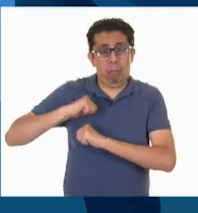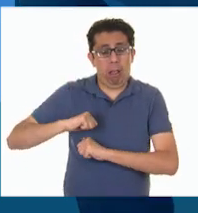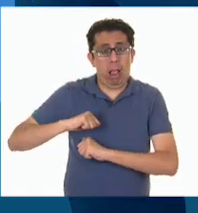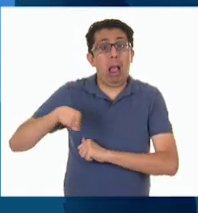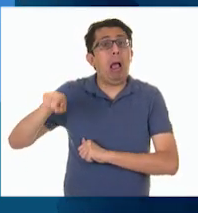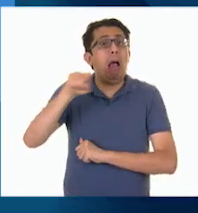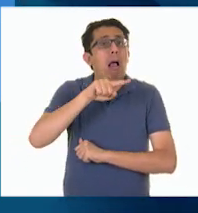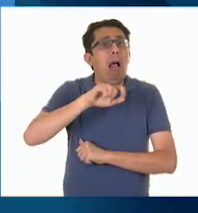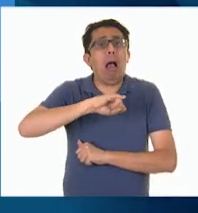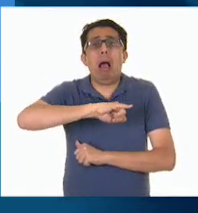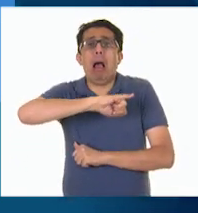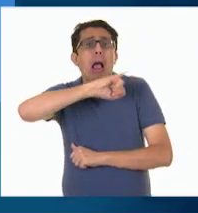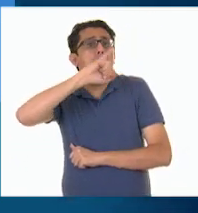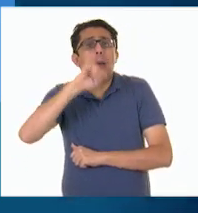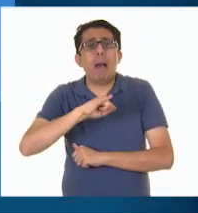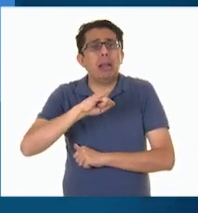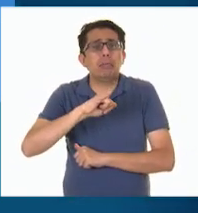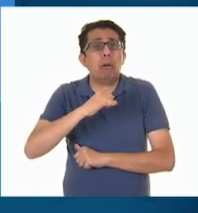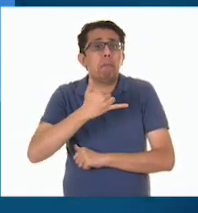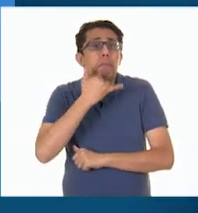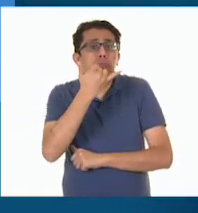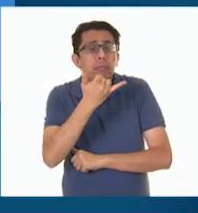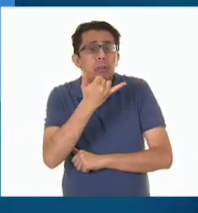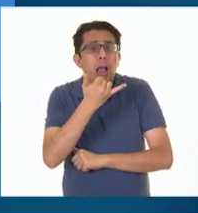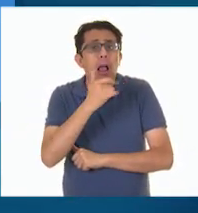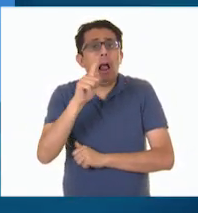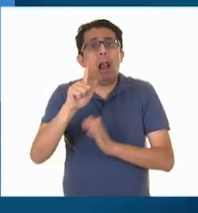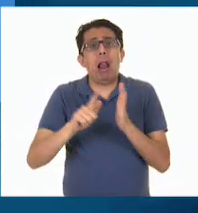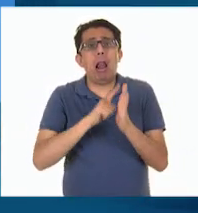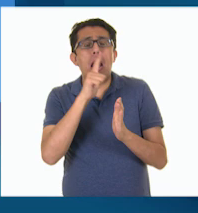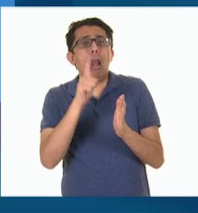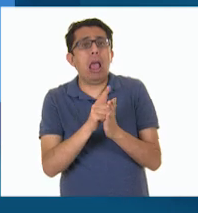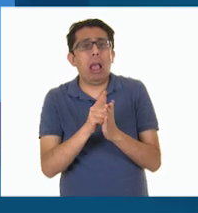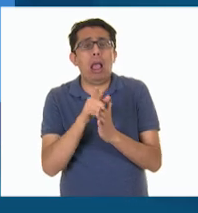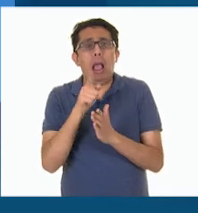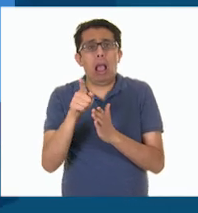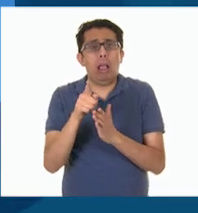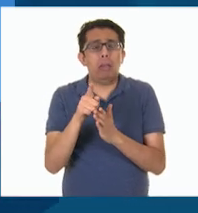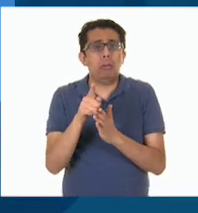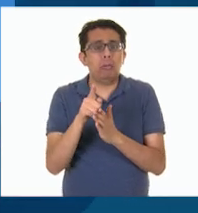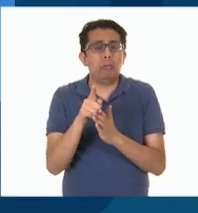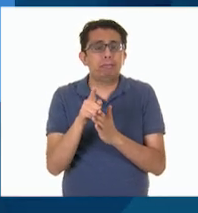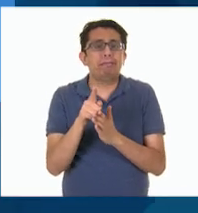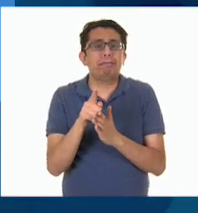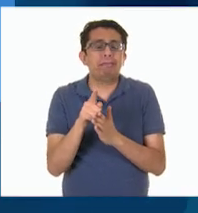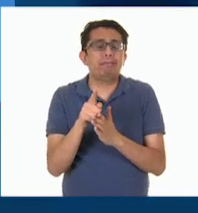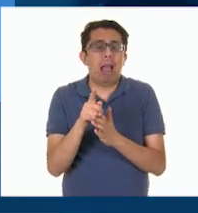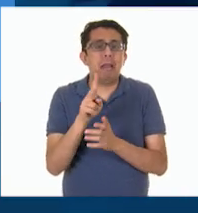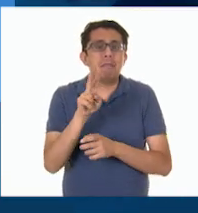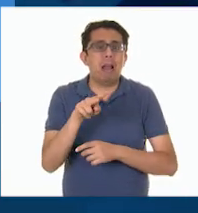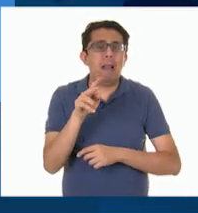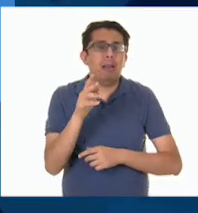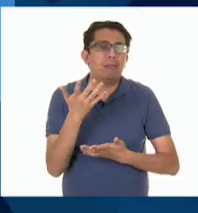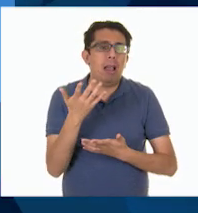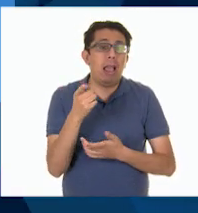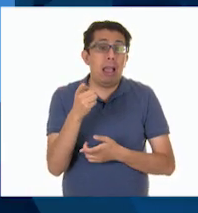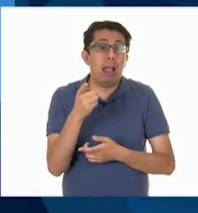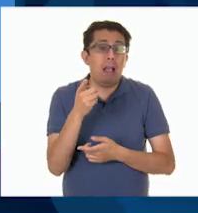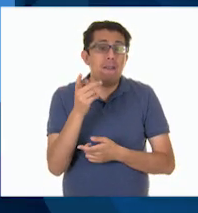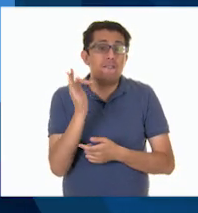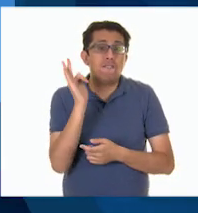aplicar una norma o ley. Ay, ojalá fuera verdadero, pero es falso. Muy falso.